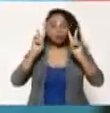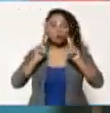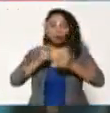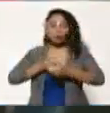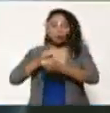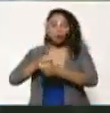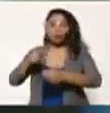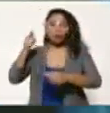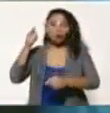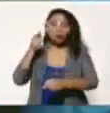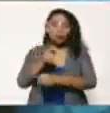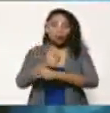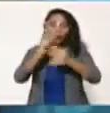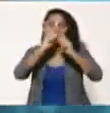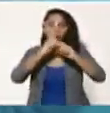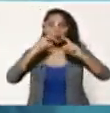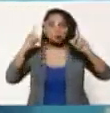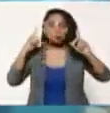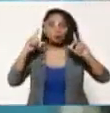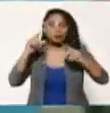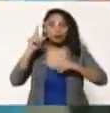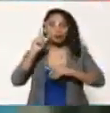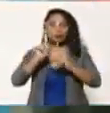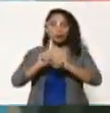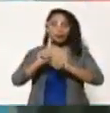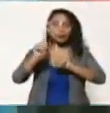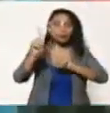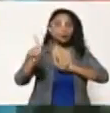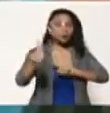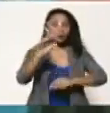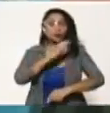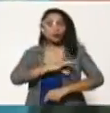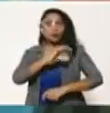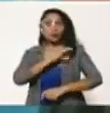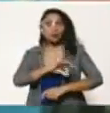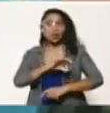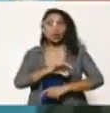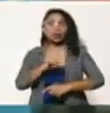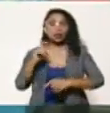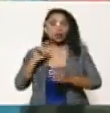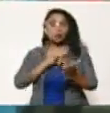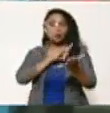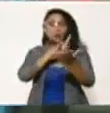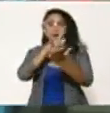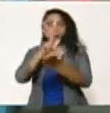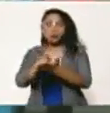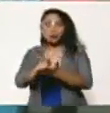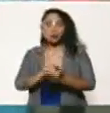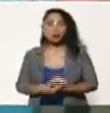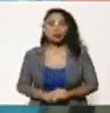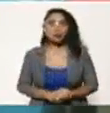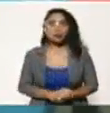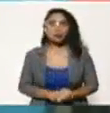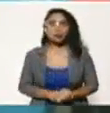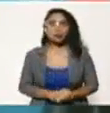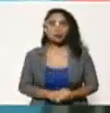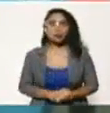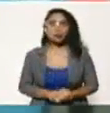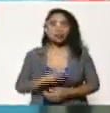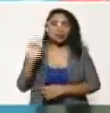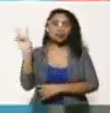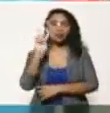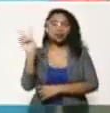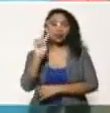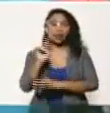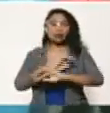obligatoria mascarilla y el acatamiento del distanciamiento social durante el viaje venezuela